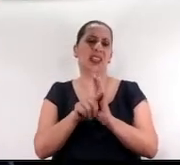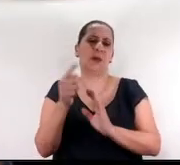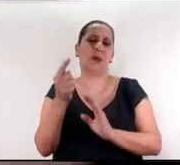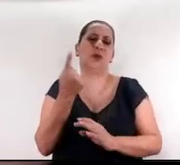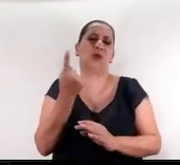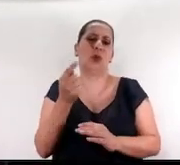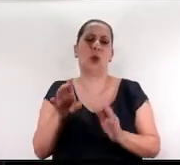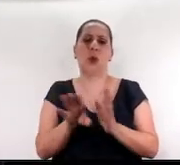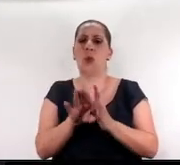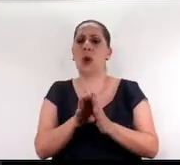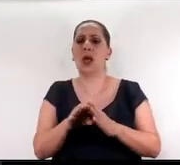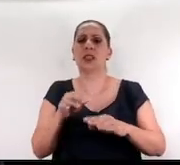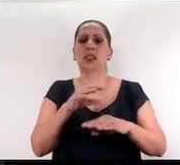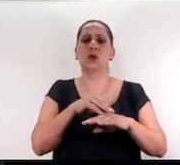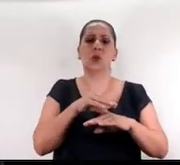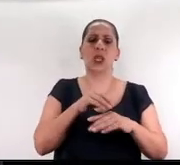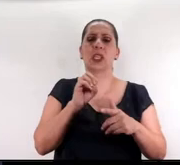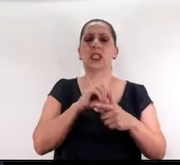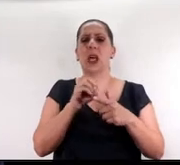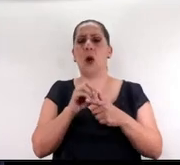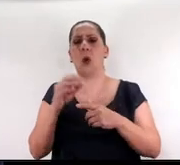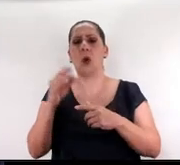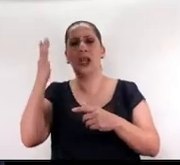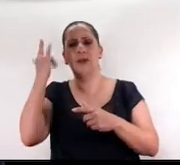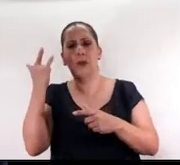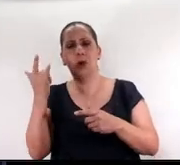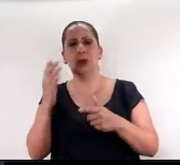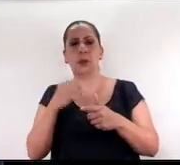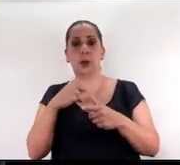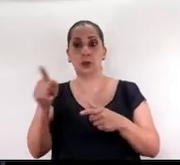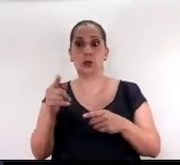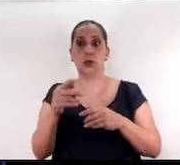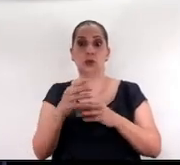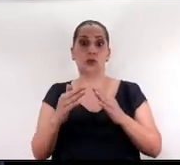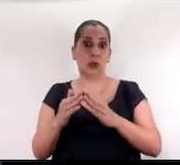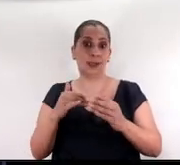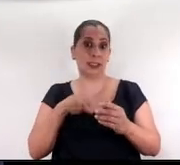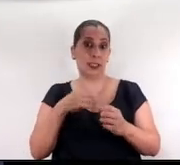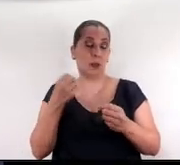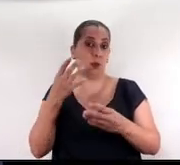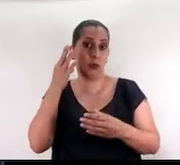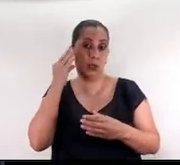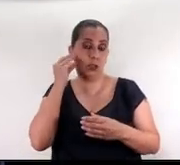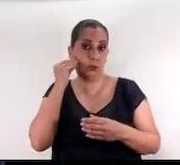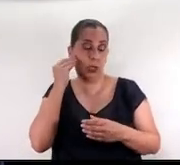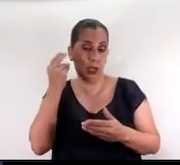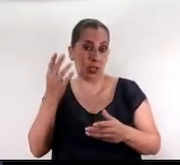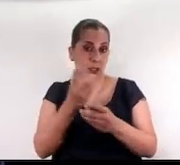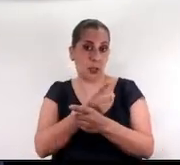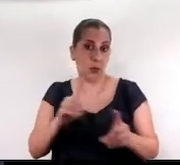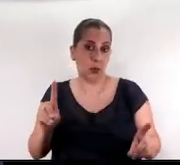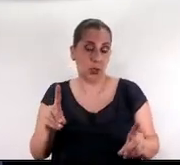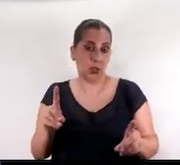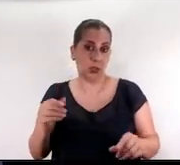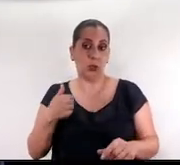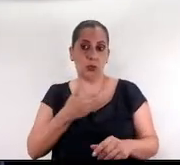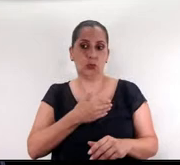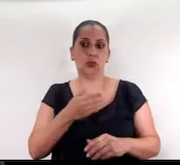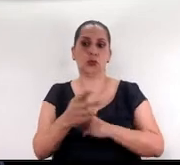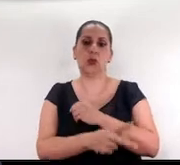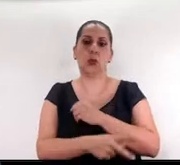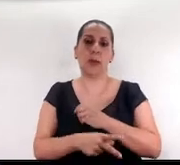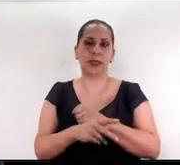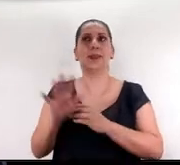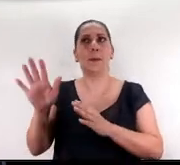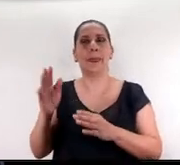como lo hacen en California, que son sociedades que tienen mucha experiencia democrática y que son países que nosotros, o